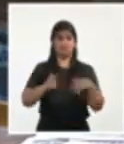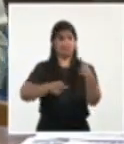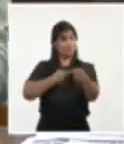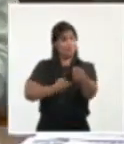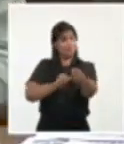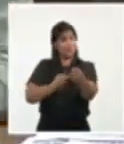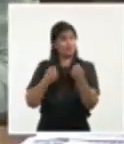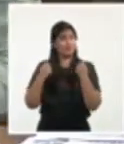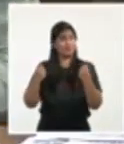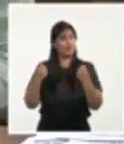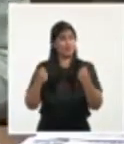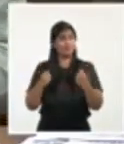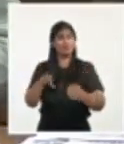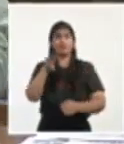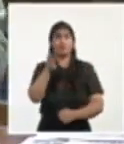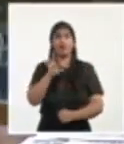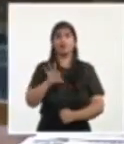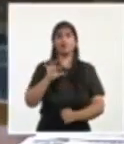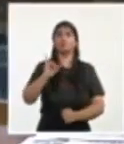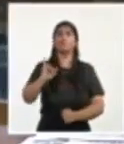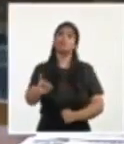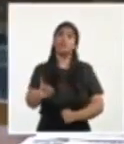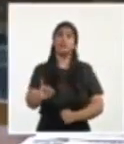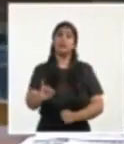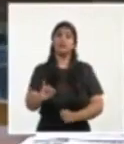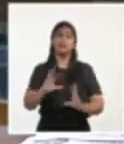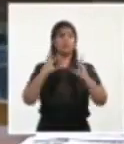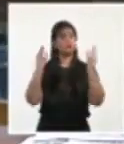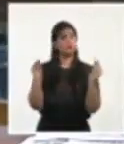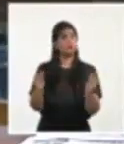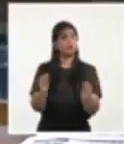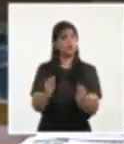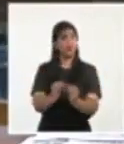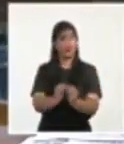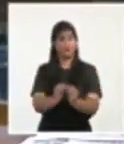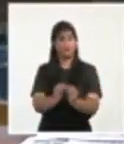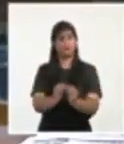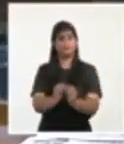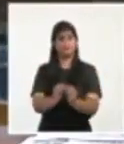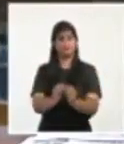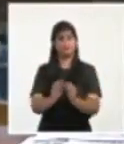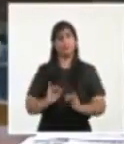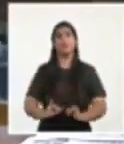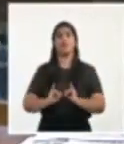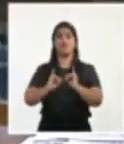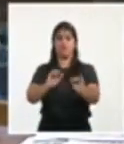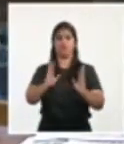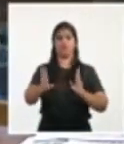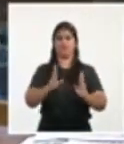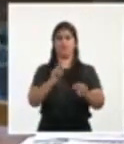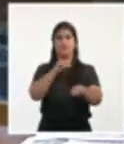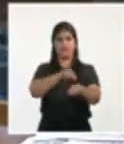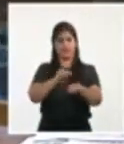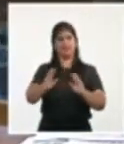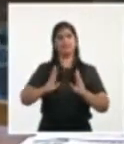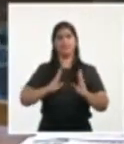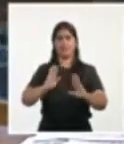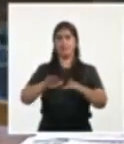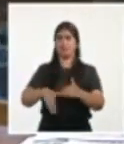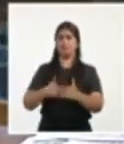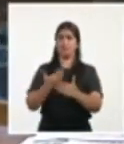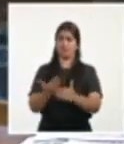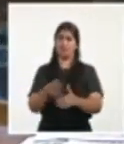Son 486 con el cierre de la semana, no con el cierre del día de hoy. Voy a hablar de datos de cierre de semana que nos ubican mejor